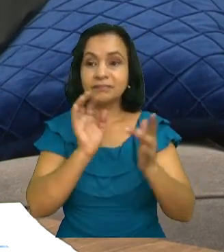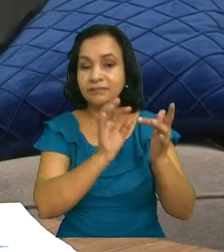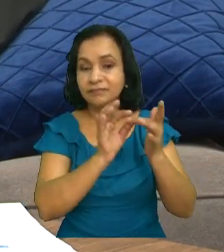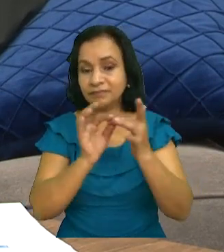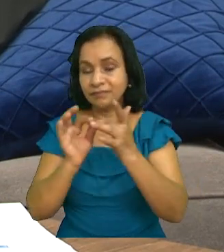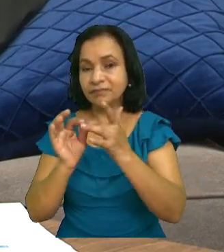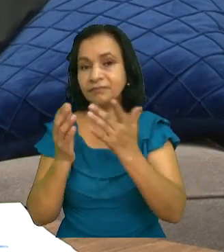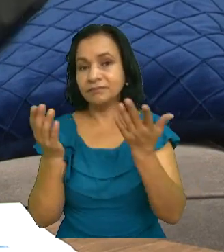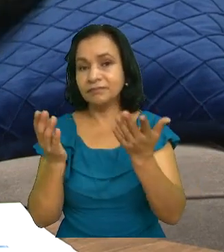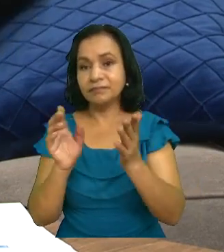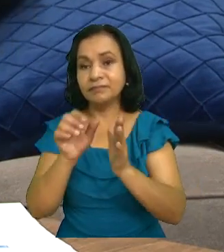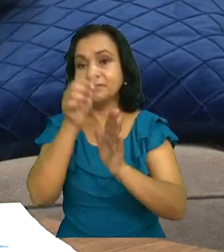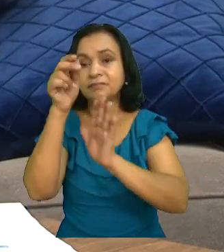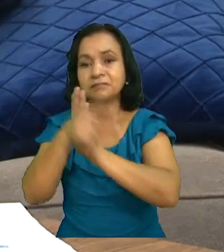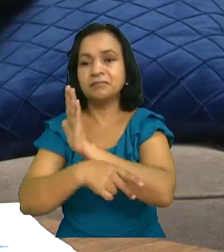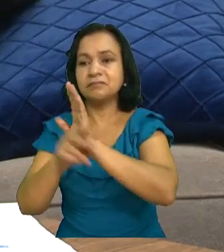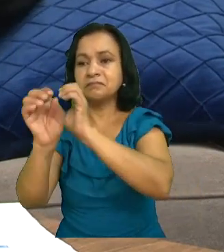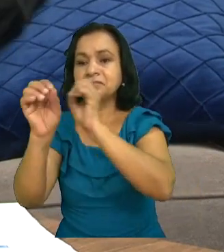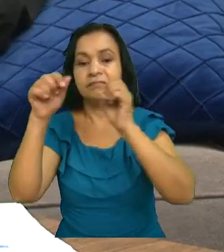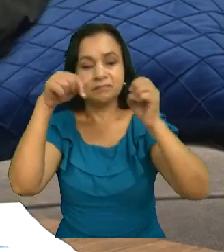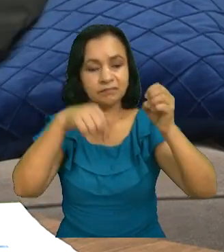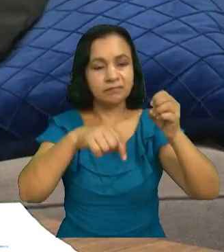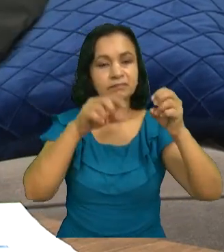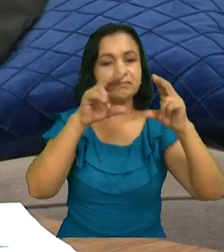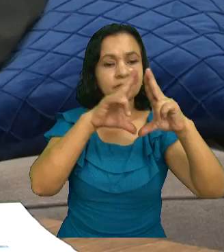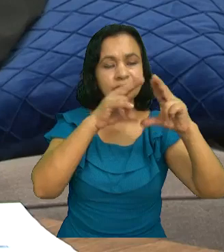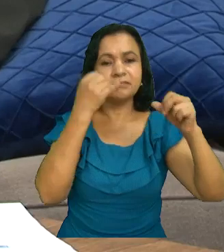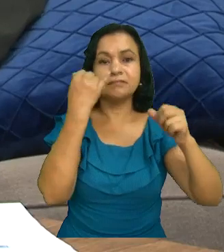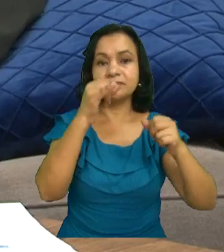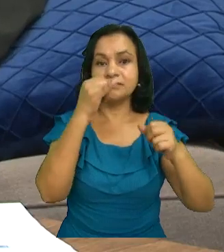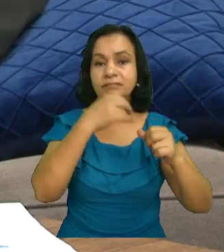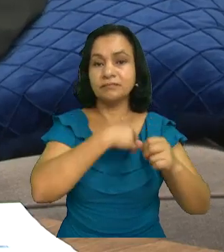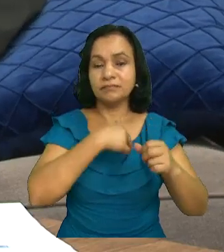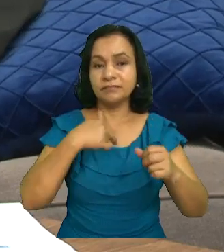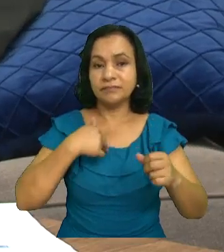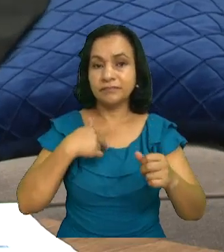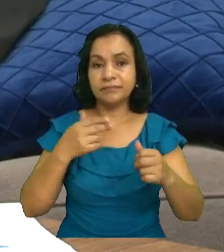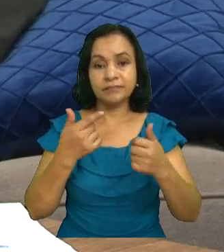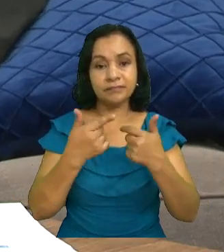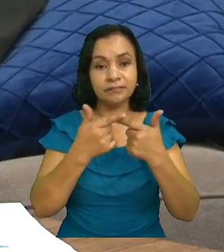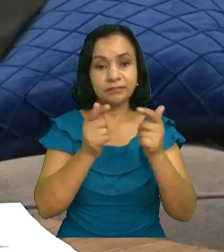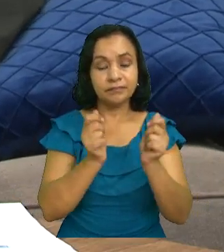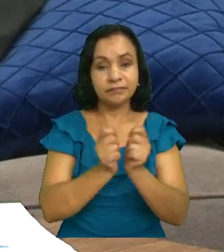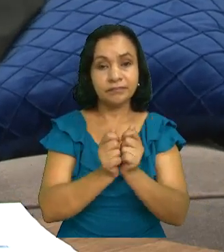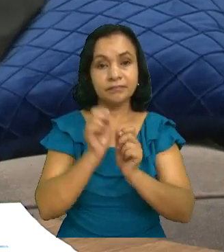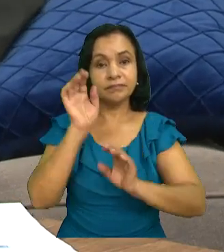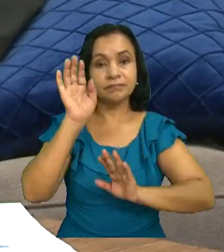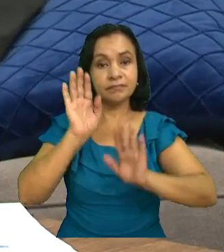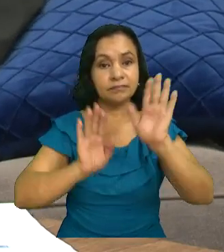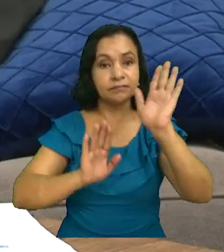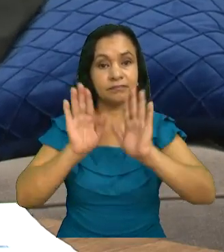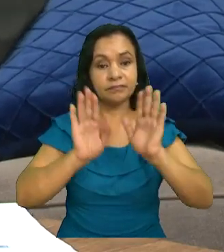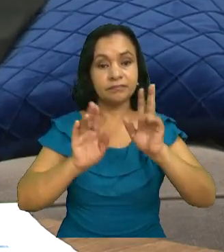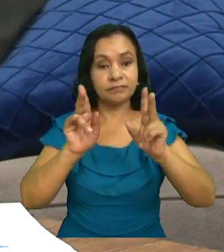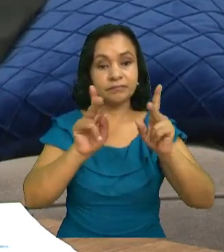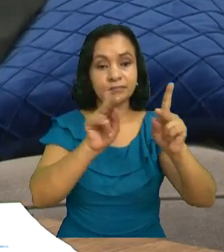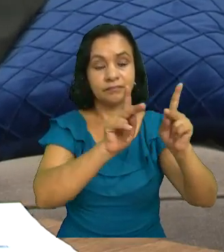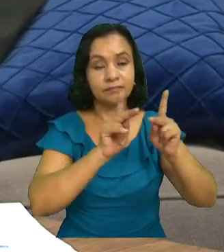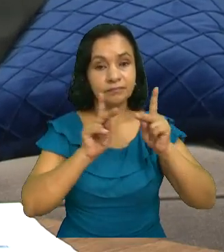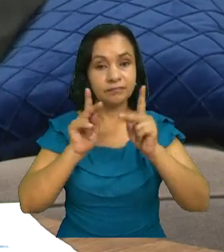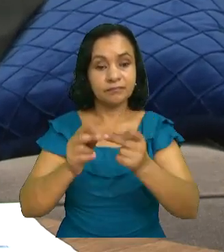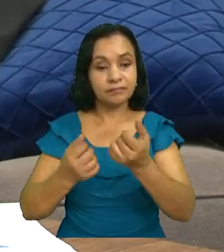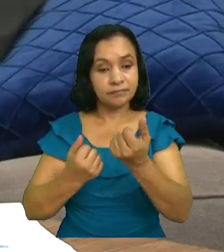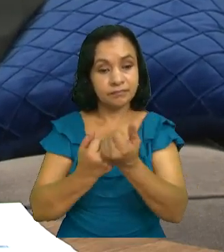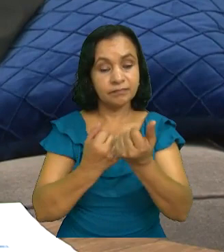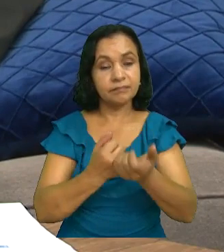mundo. Solo Nicaragua, digamos, ha sido capaz de crear un modelo de participación ciudadana en